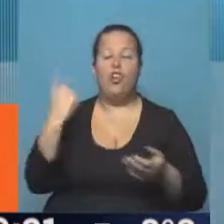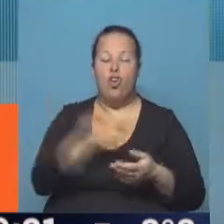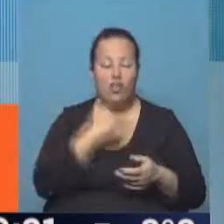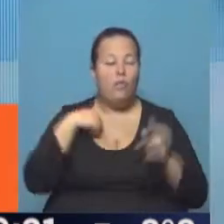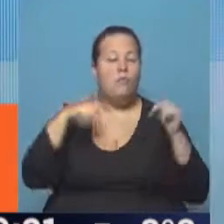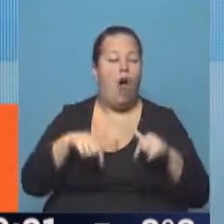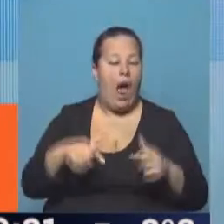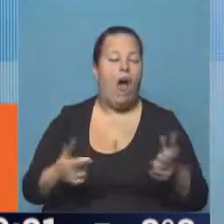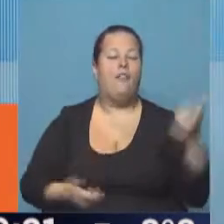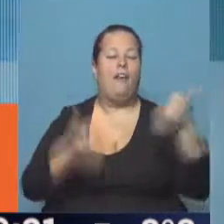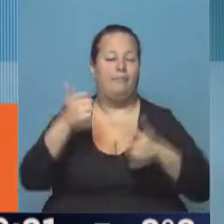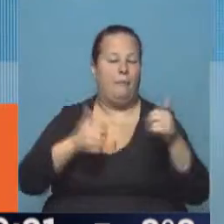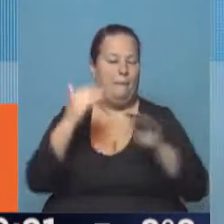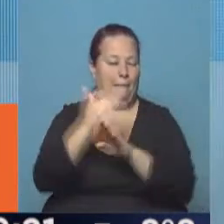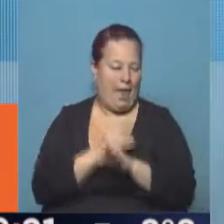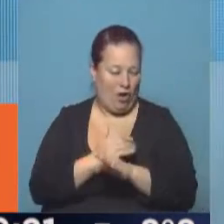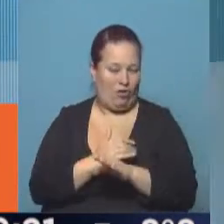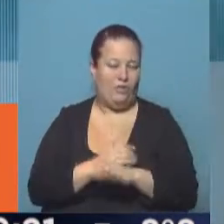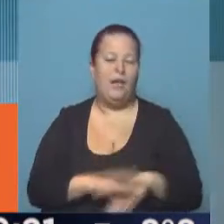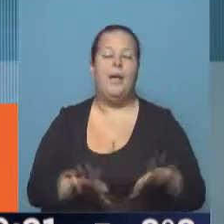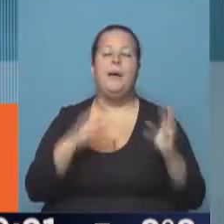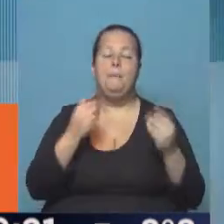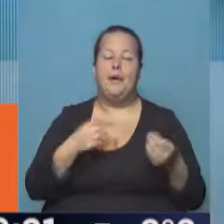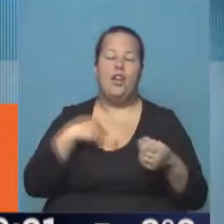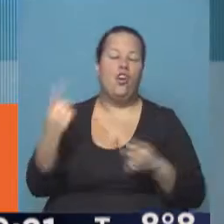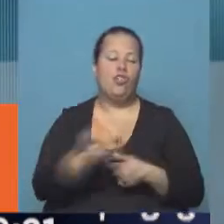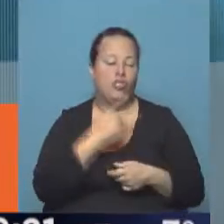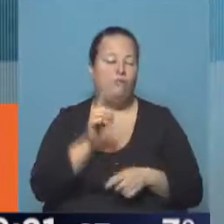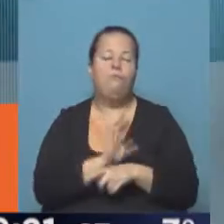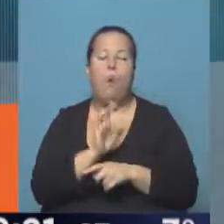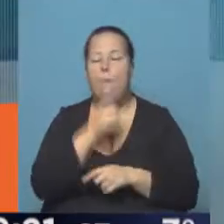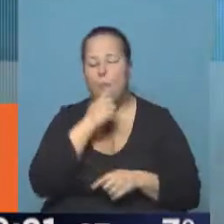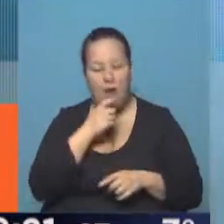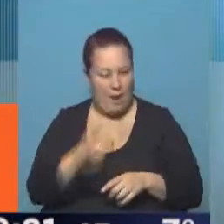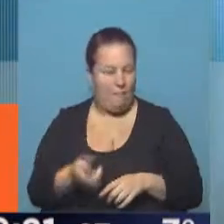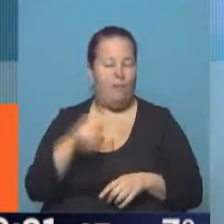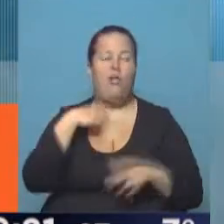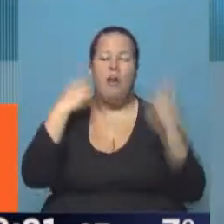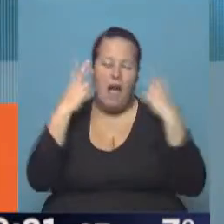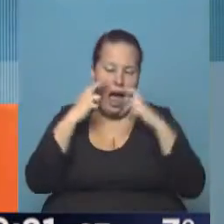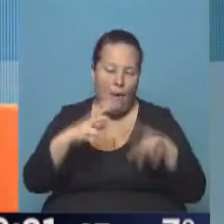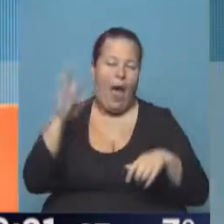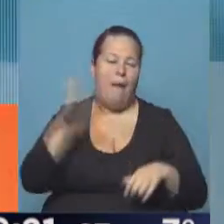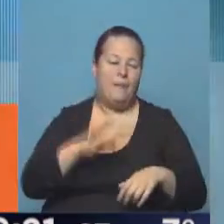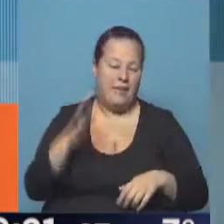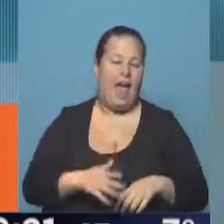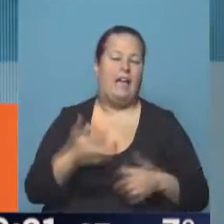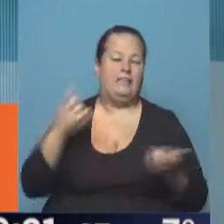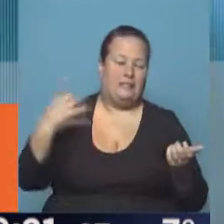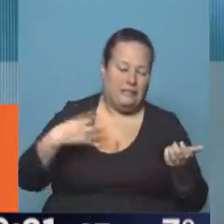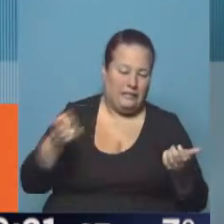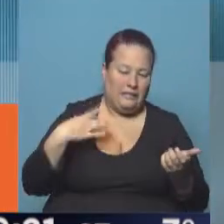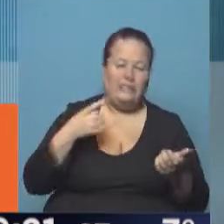por ahora una competencia menor, pero que nosotros, quiere decir que, por ejemplo, investigamos amenazas,